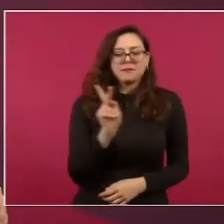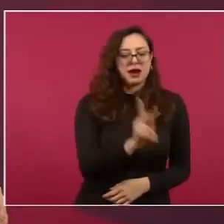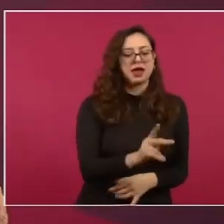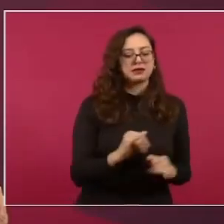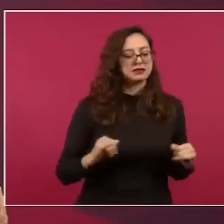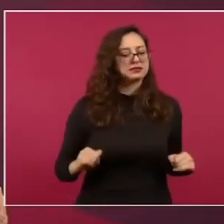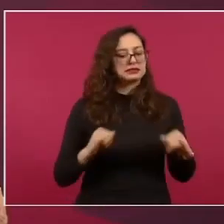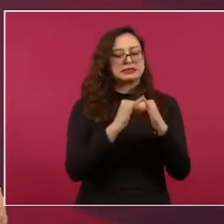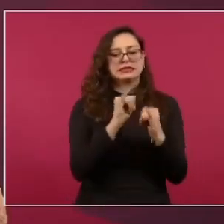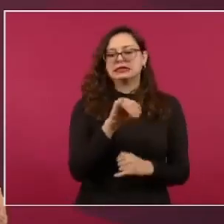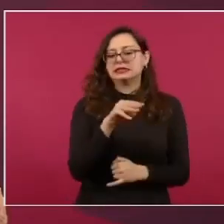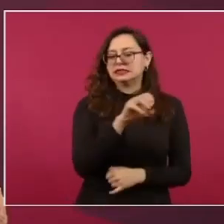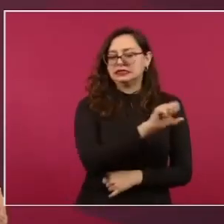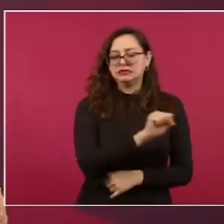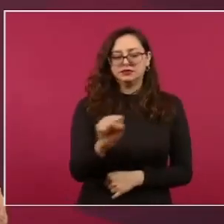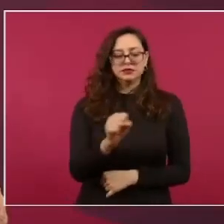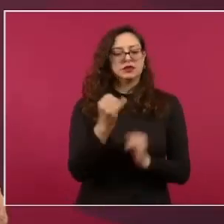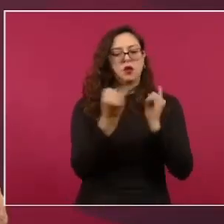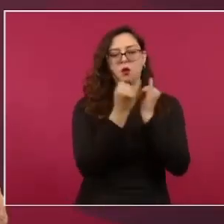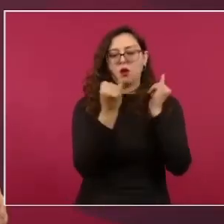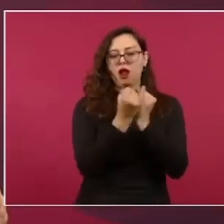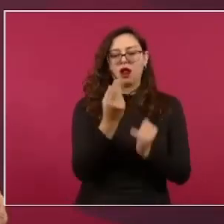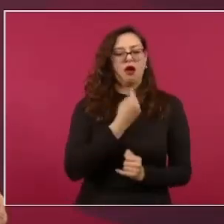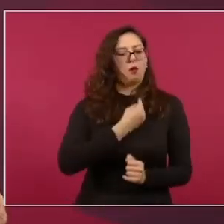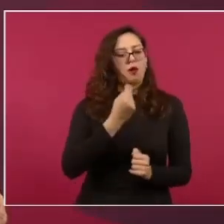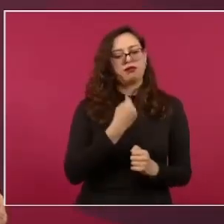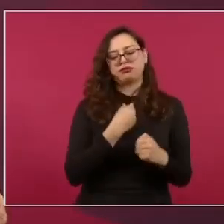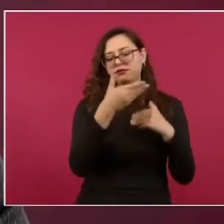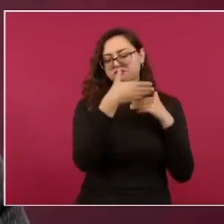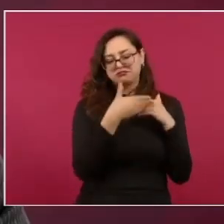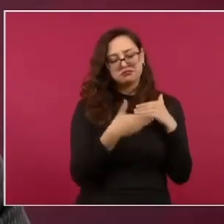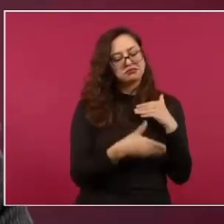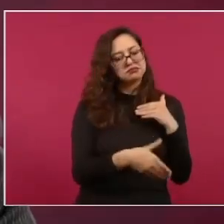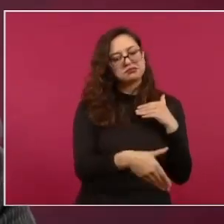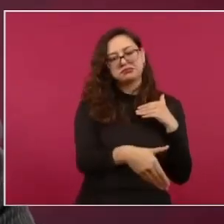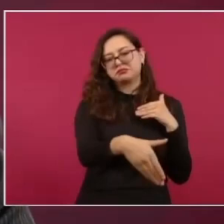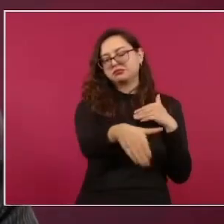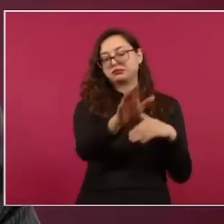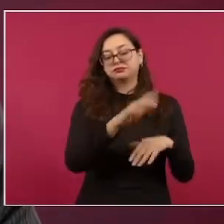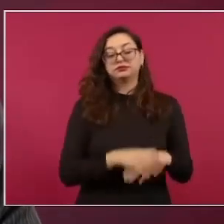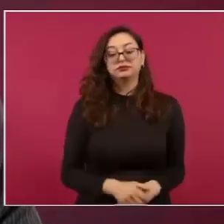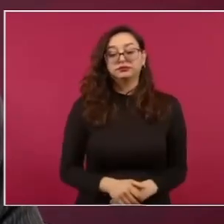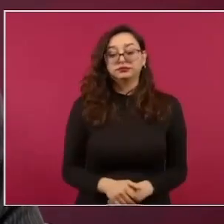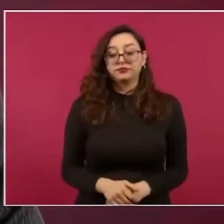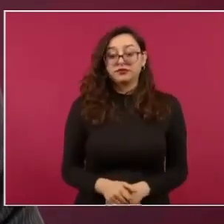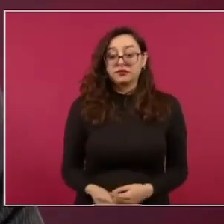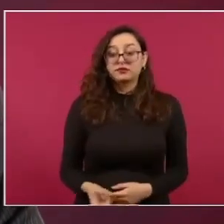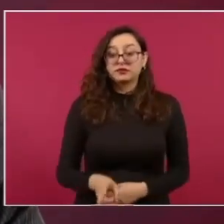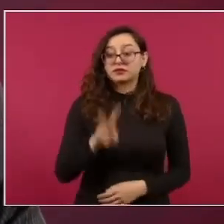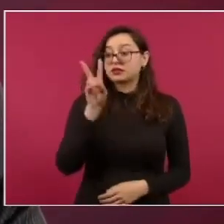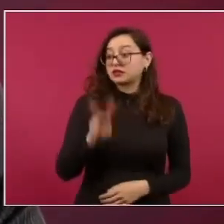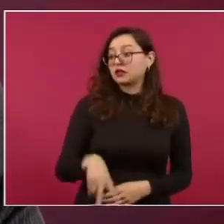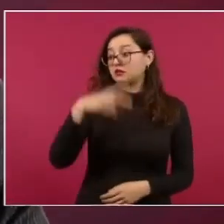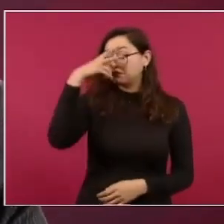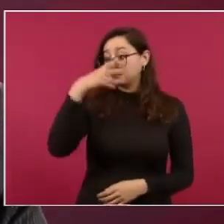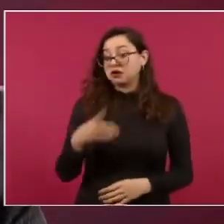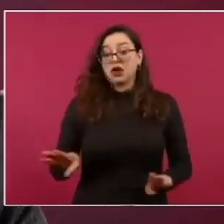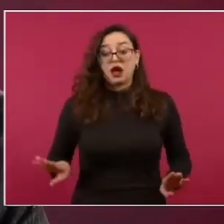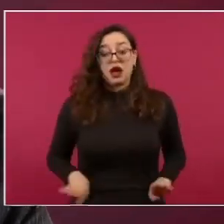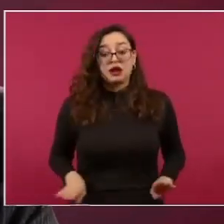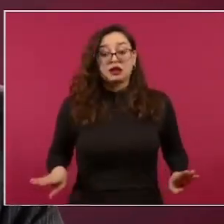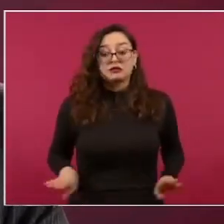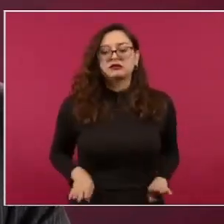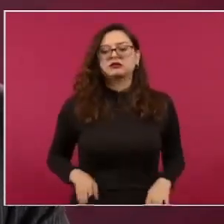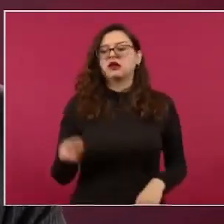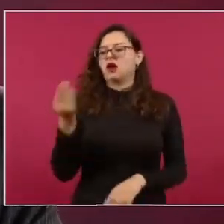pues todo tipo de calamidades, de temblores,